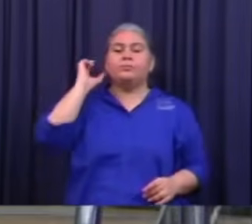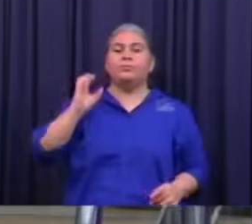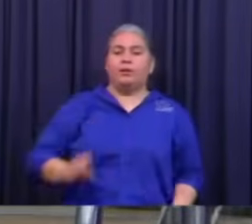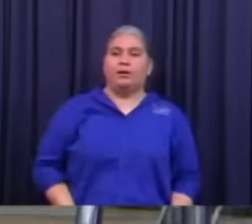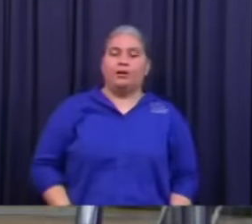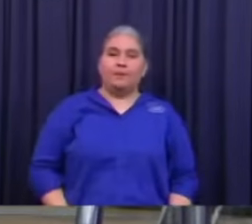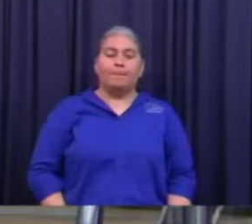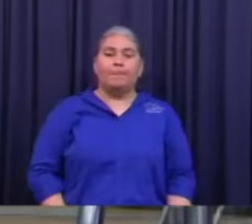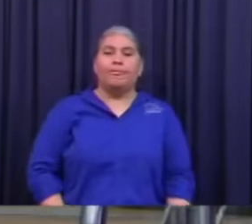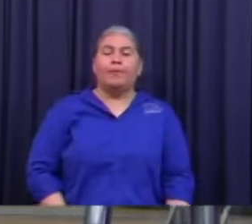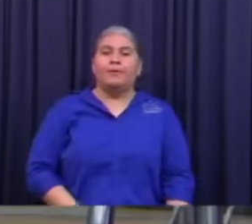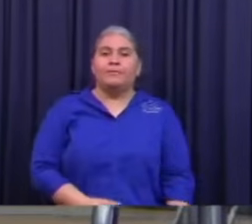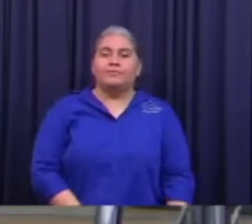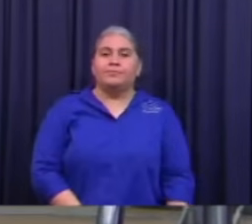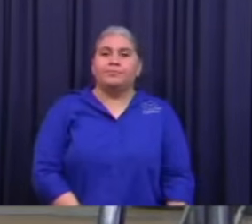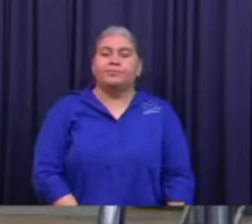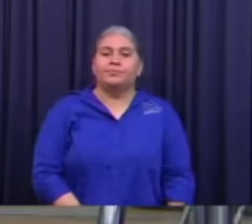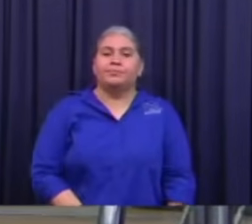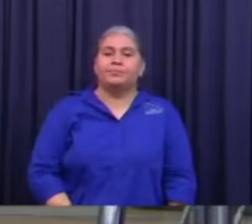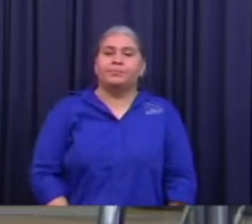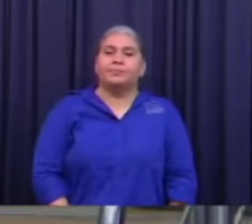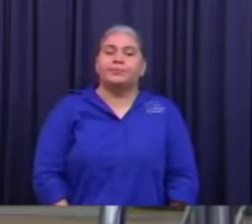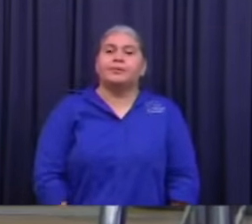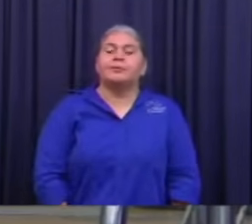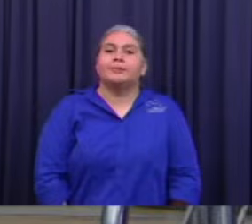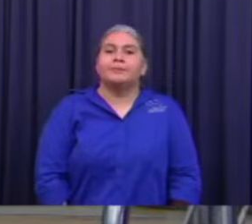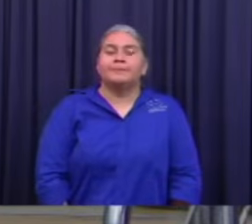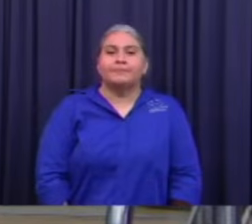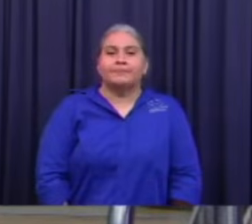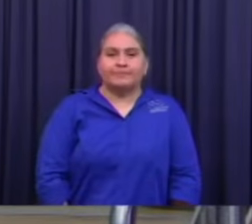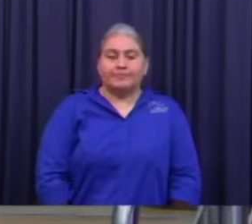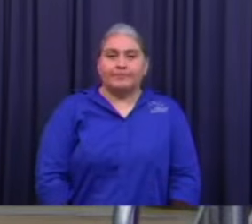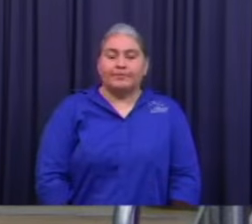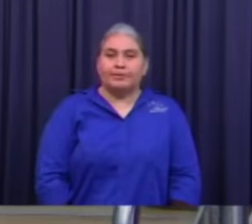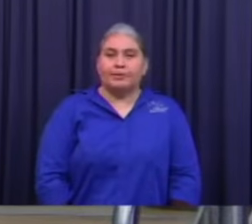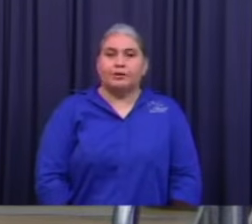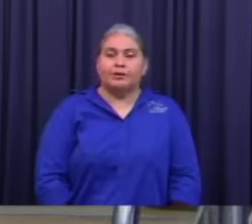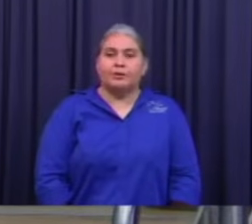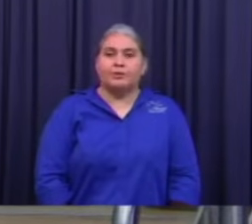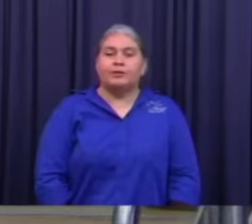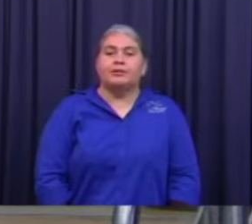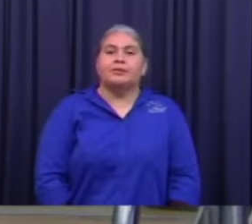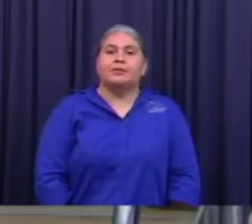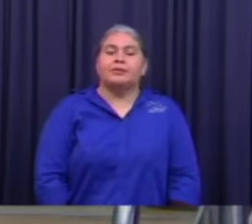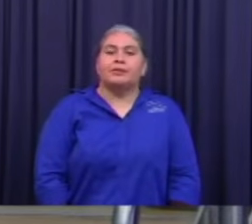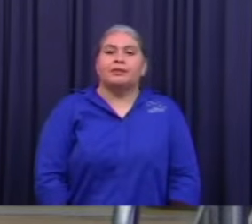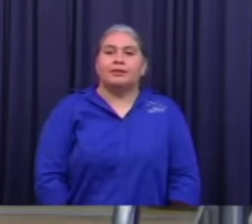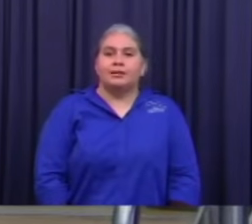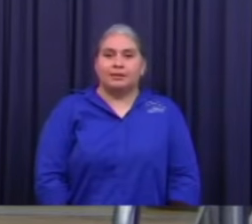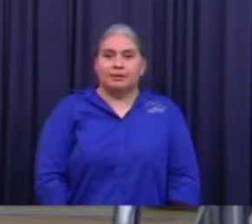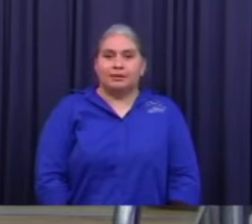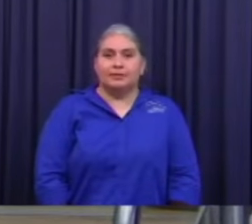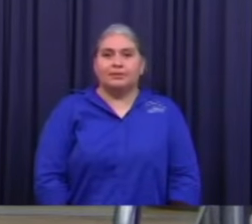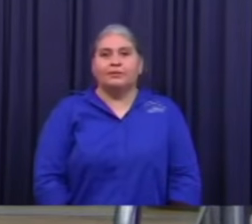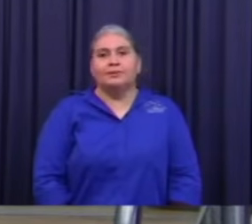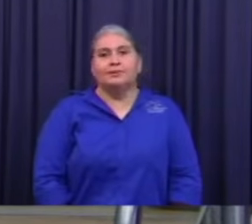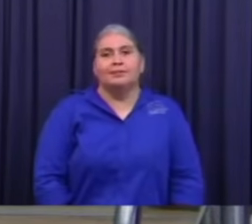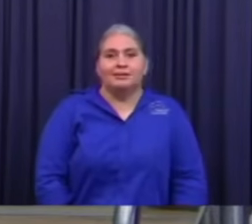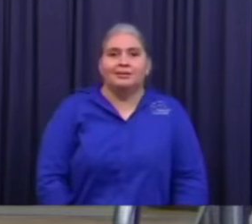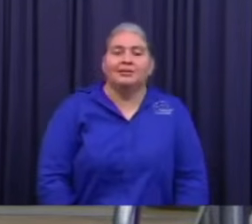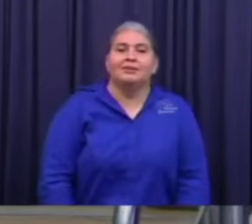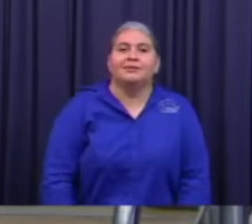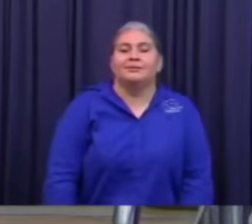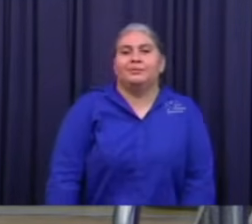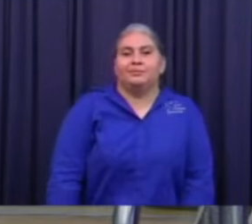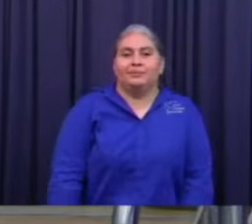hombre no sé qué hacer mejor Sigo hablando porque si me quedo que no s qué